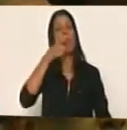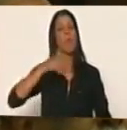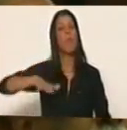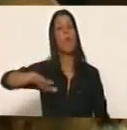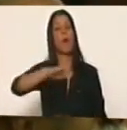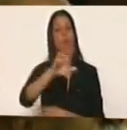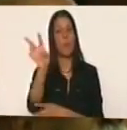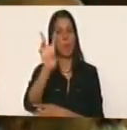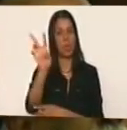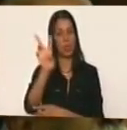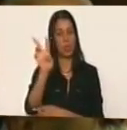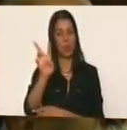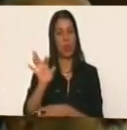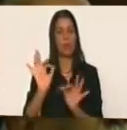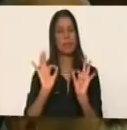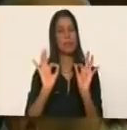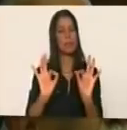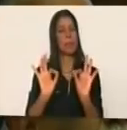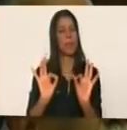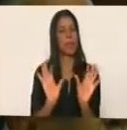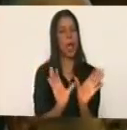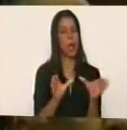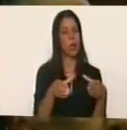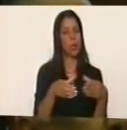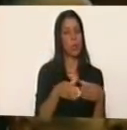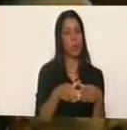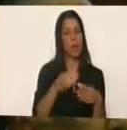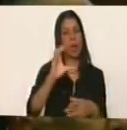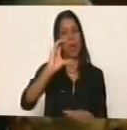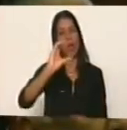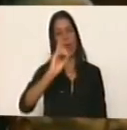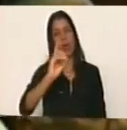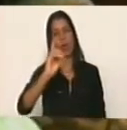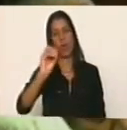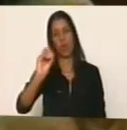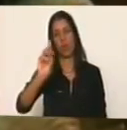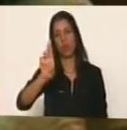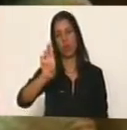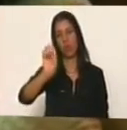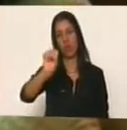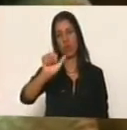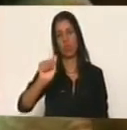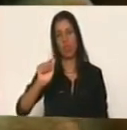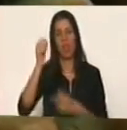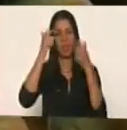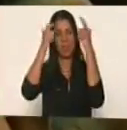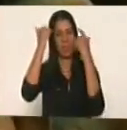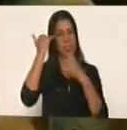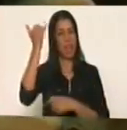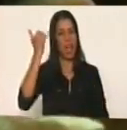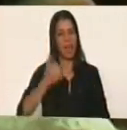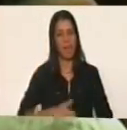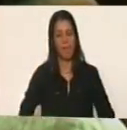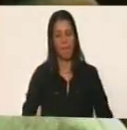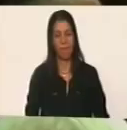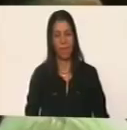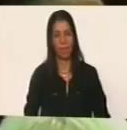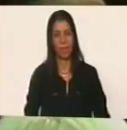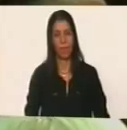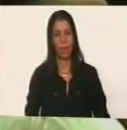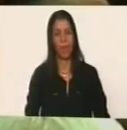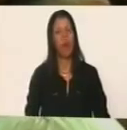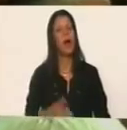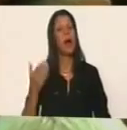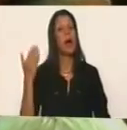muy especialmente el pueblo de Lorza, cuna de las ideas revolucionarias de nuestro comandante Chávez. Luego de ese